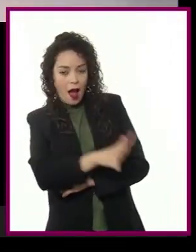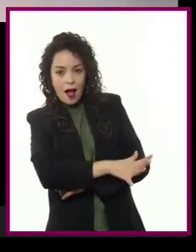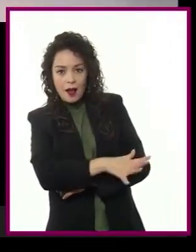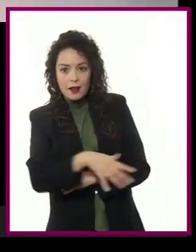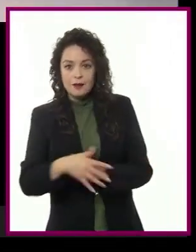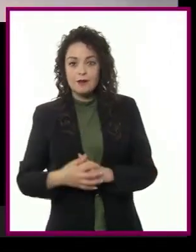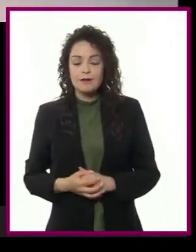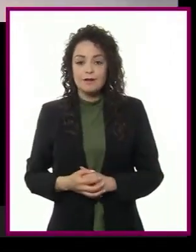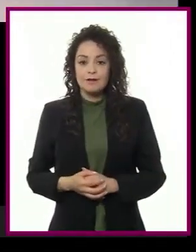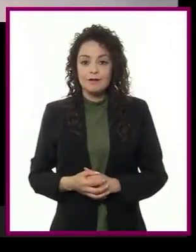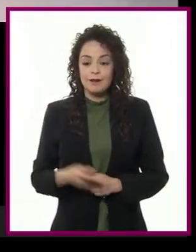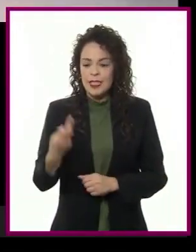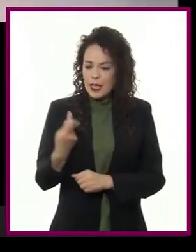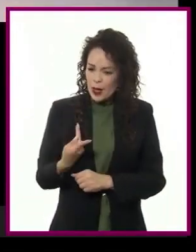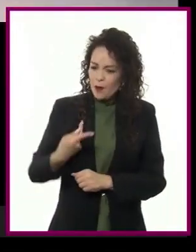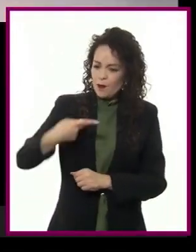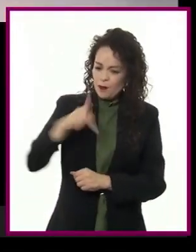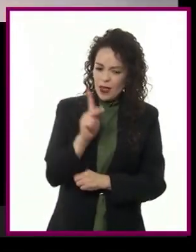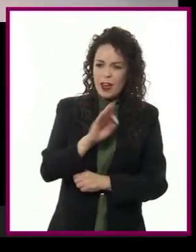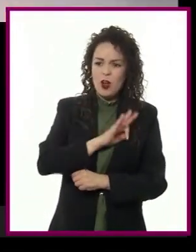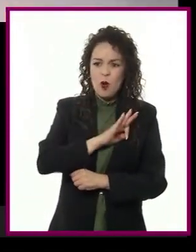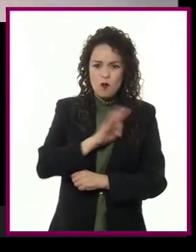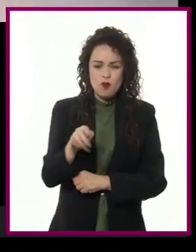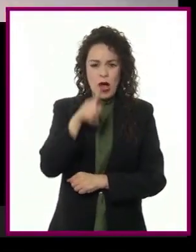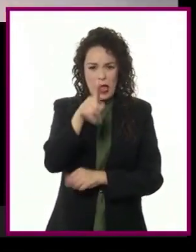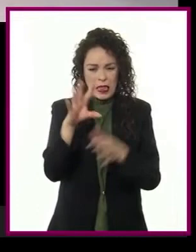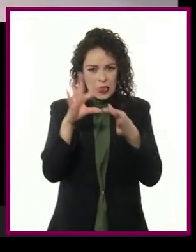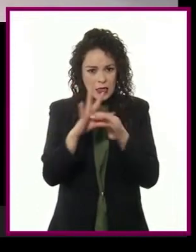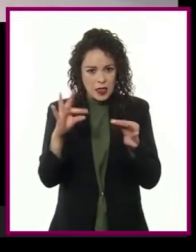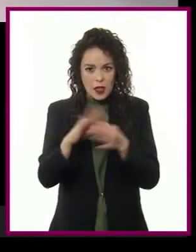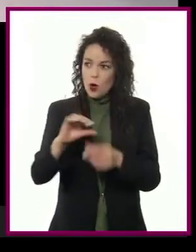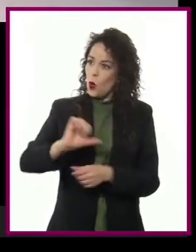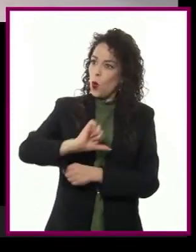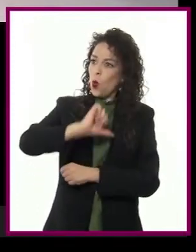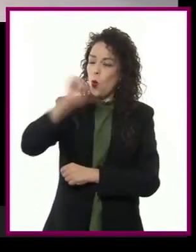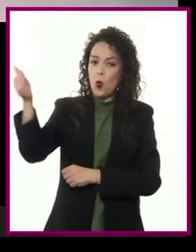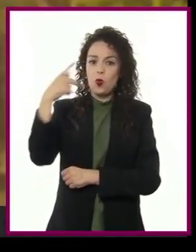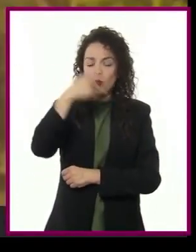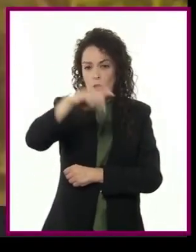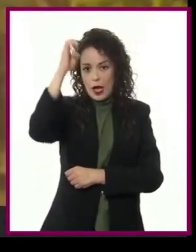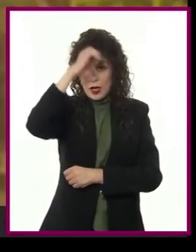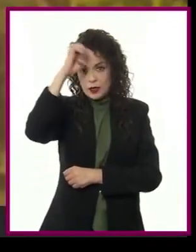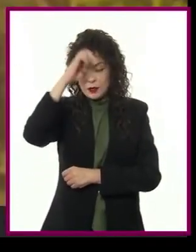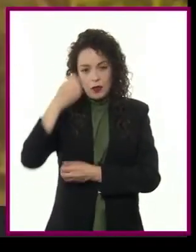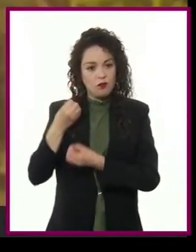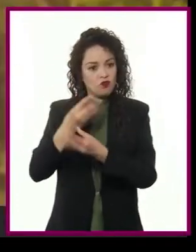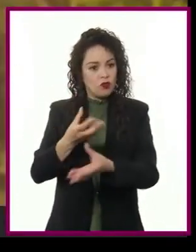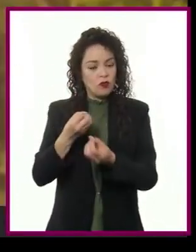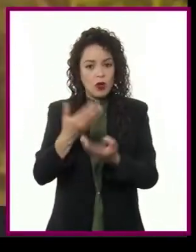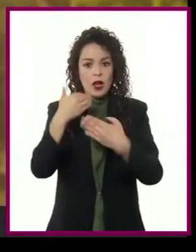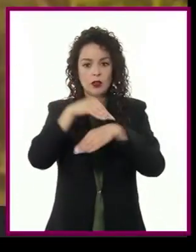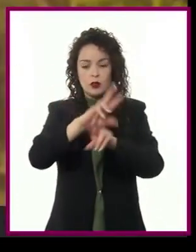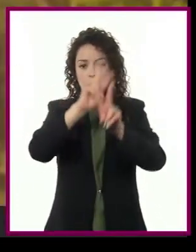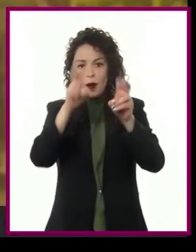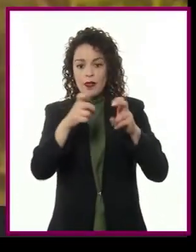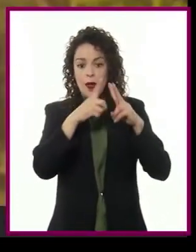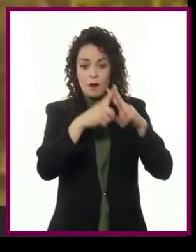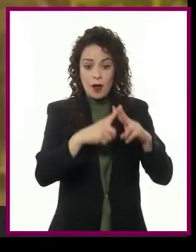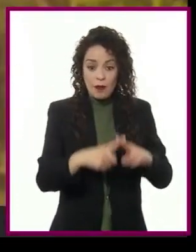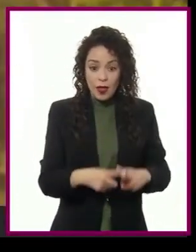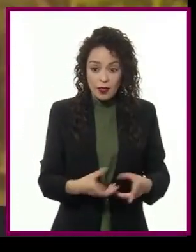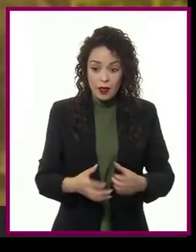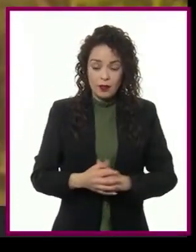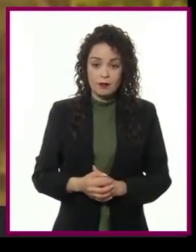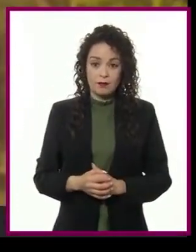Pero, ¿nos podría contar sobre otras de sus aportaciones a las matemáticas? No puedo adjudicarme a